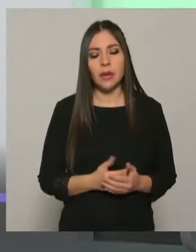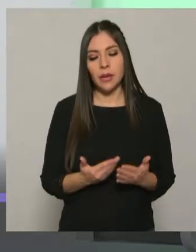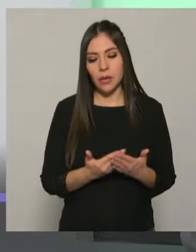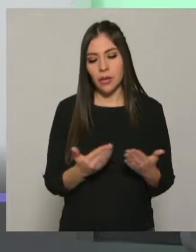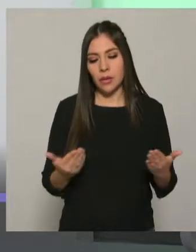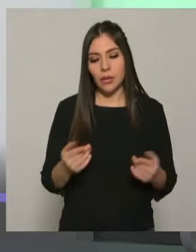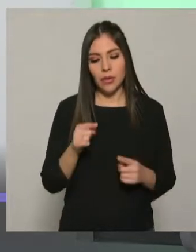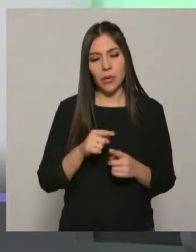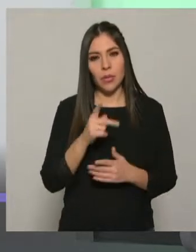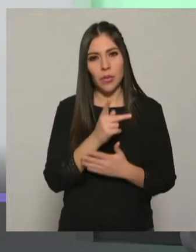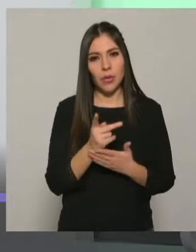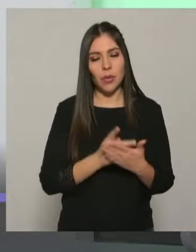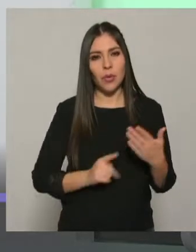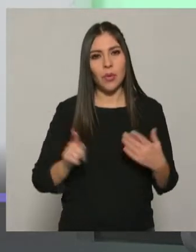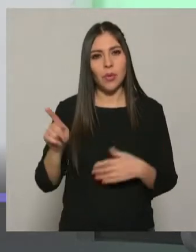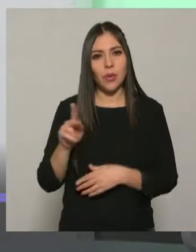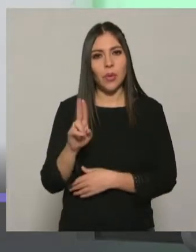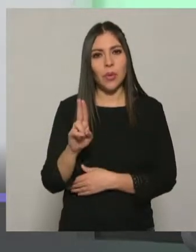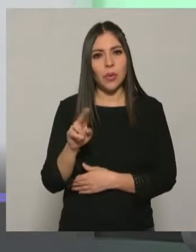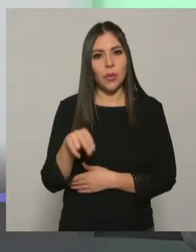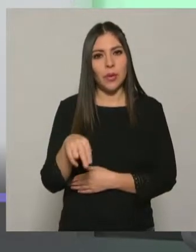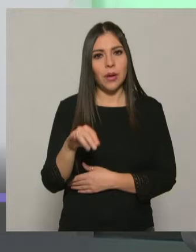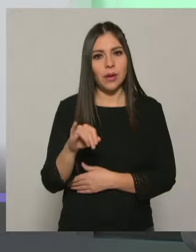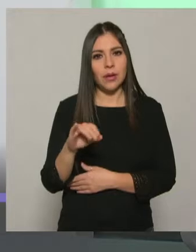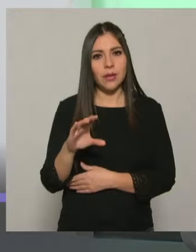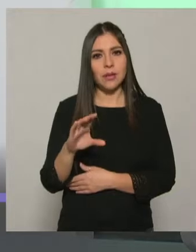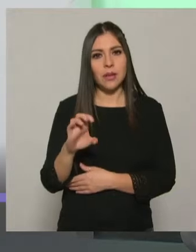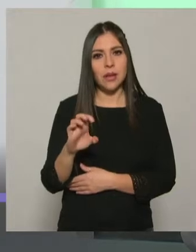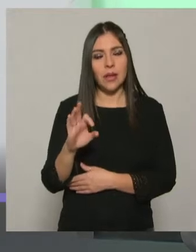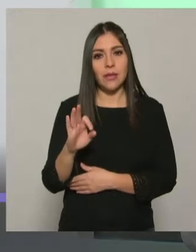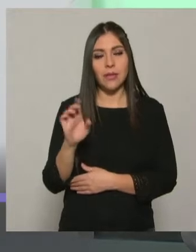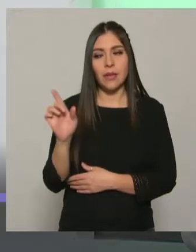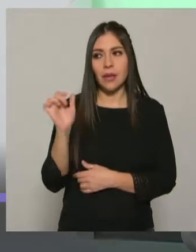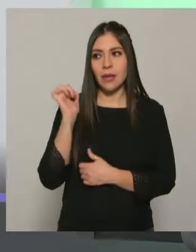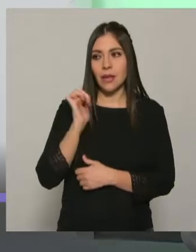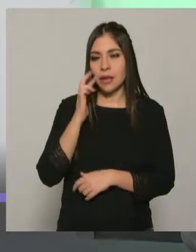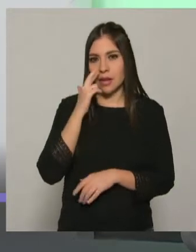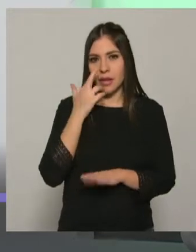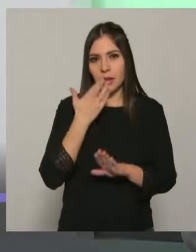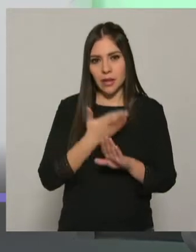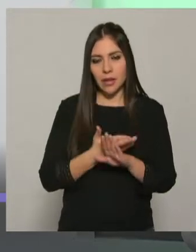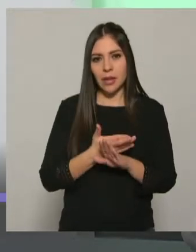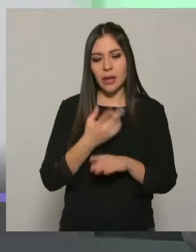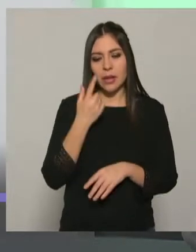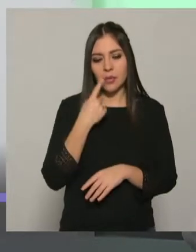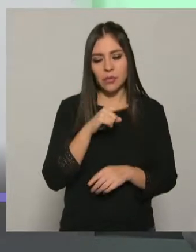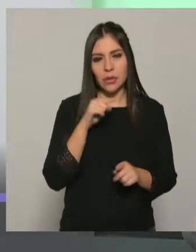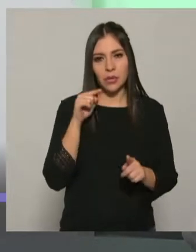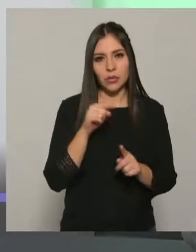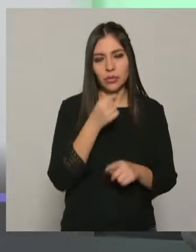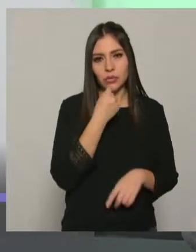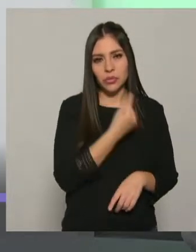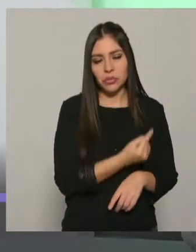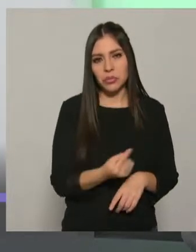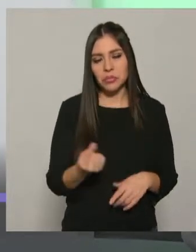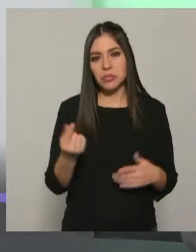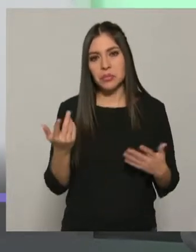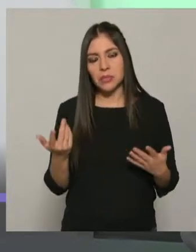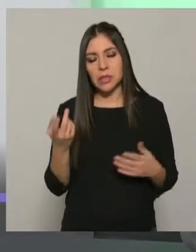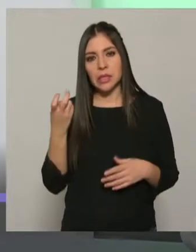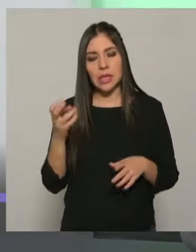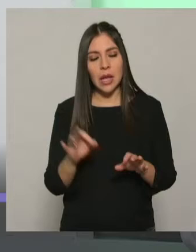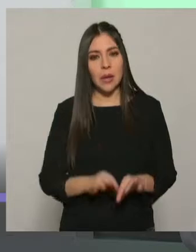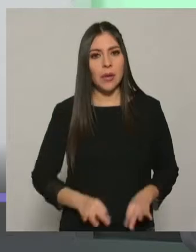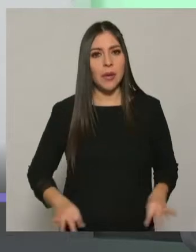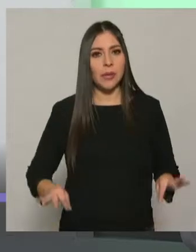para el UNICEF, que está encargada de toda la cuestión que tiene que ver con la infancia, le parece muy